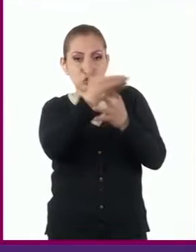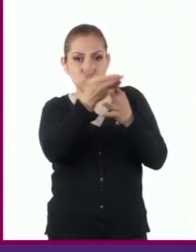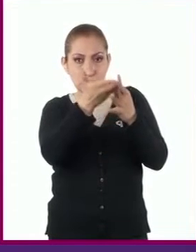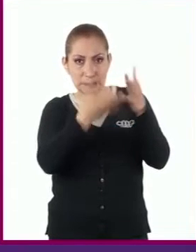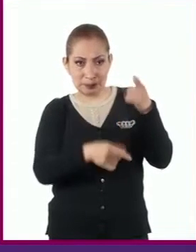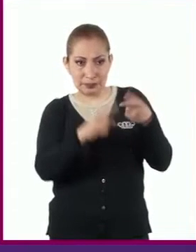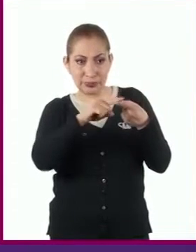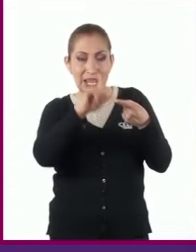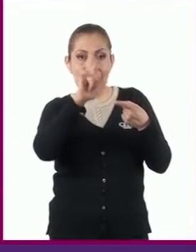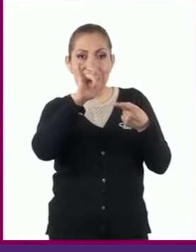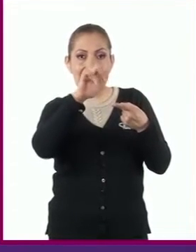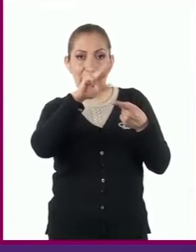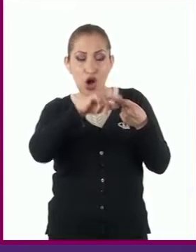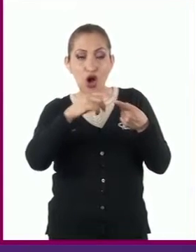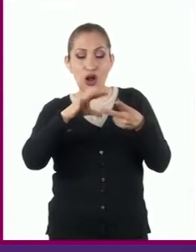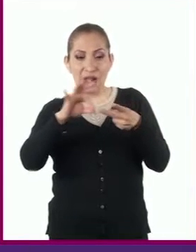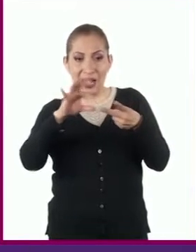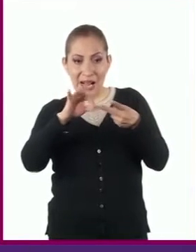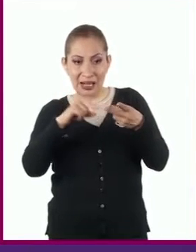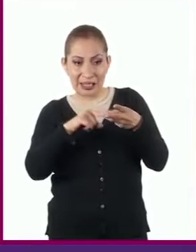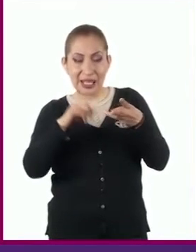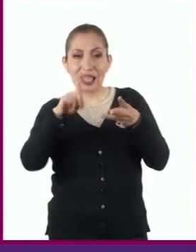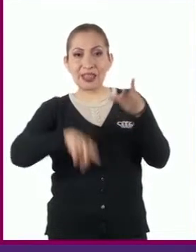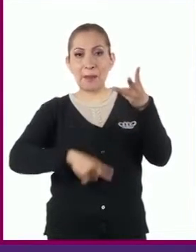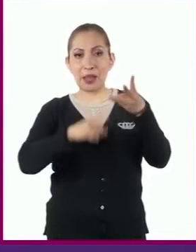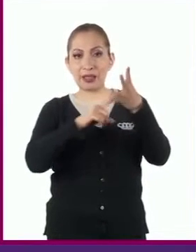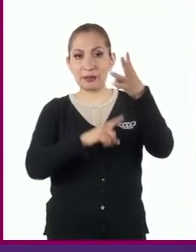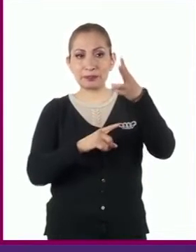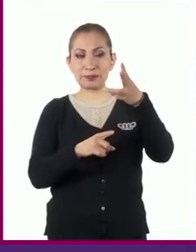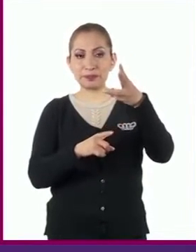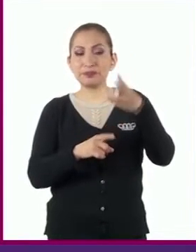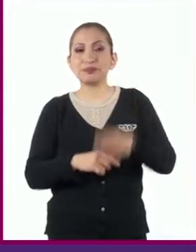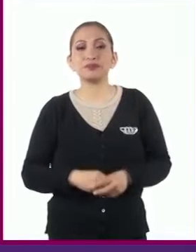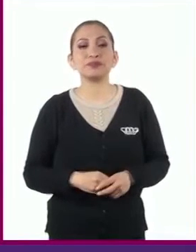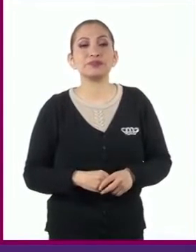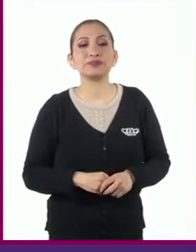son lírico, narrativo y dramático.